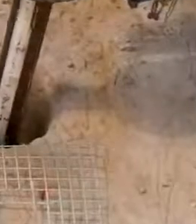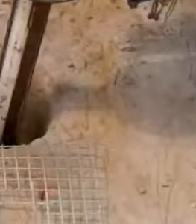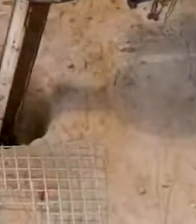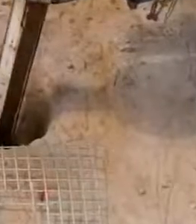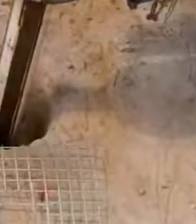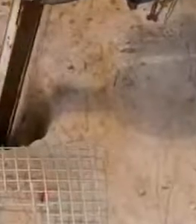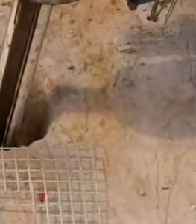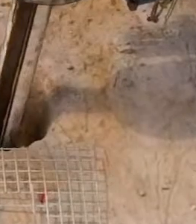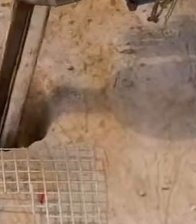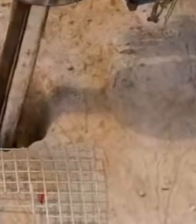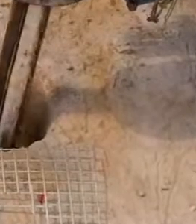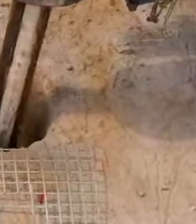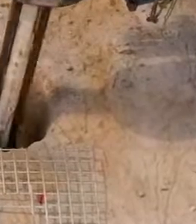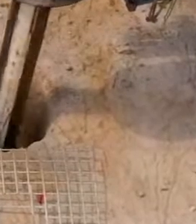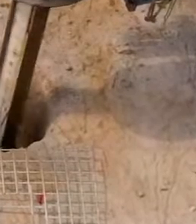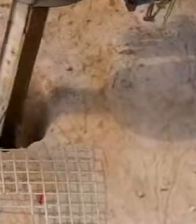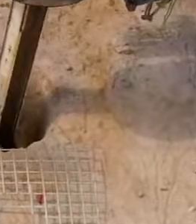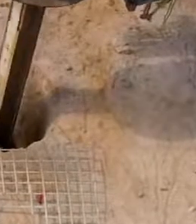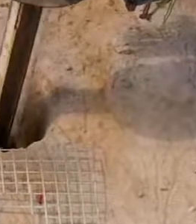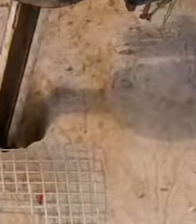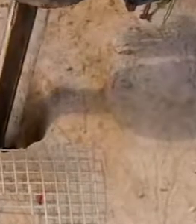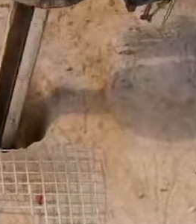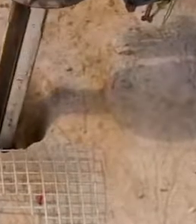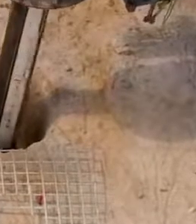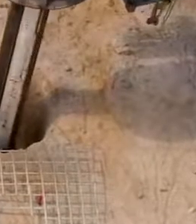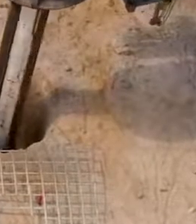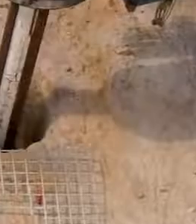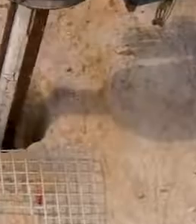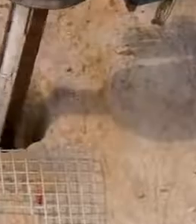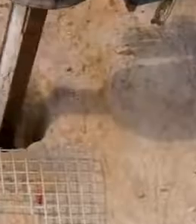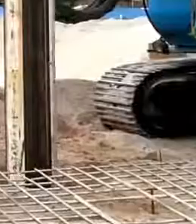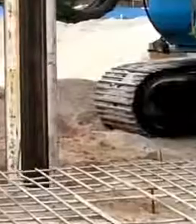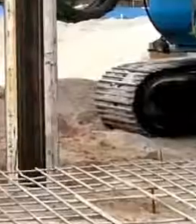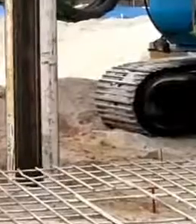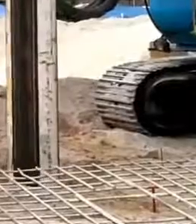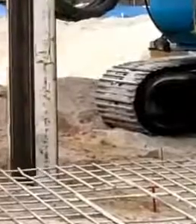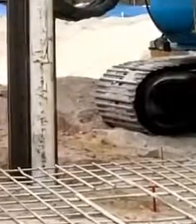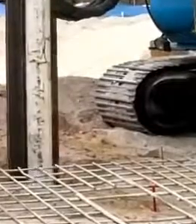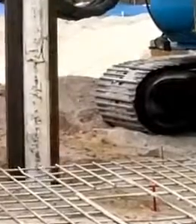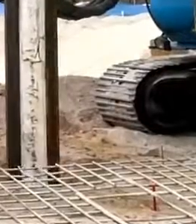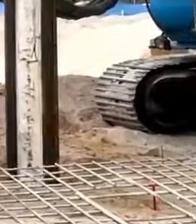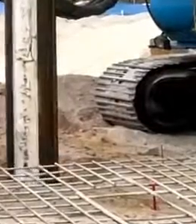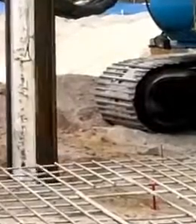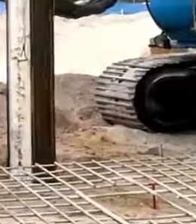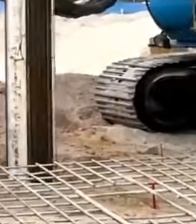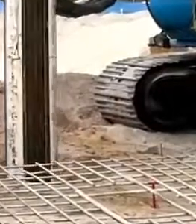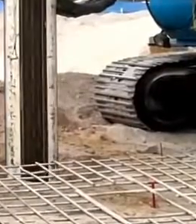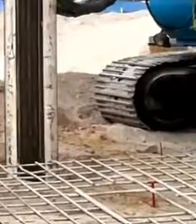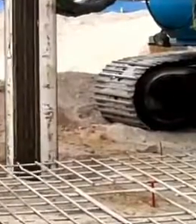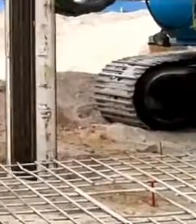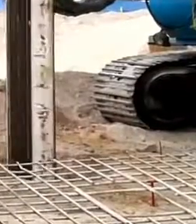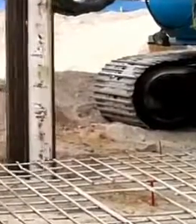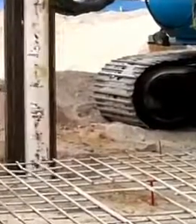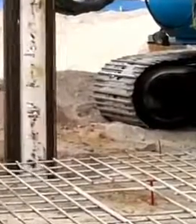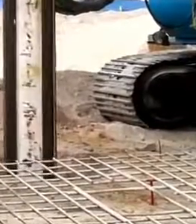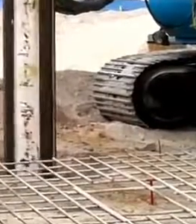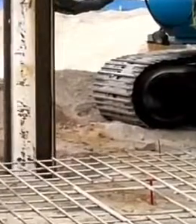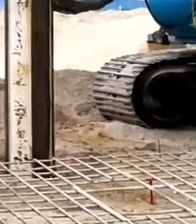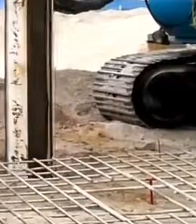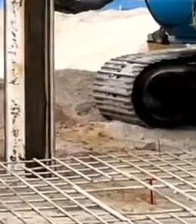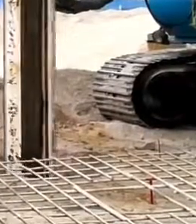Estación Observatorio. Siguen los trabajos de perforación, armado y colado de pilas de cimentación en el lado sur de la